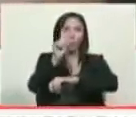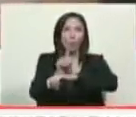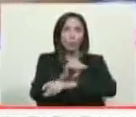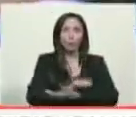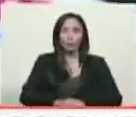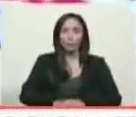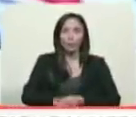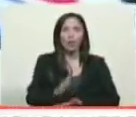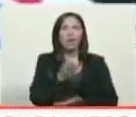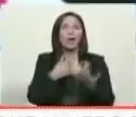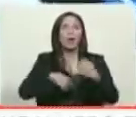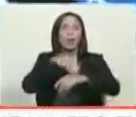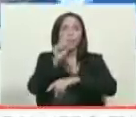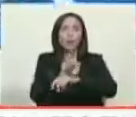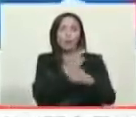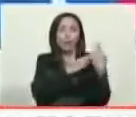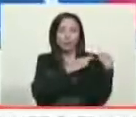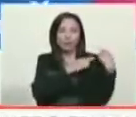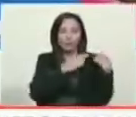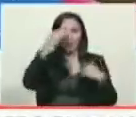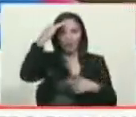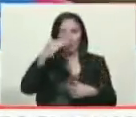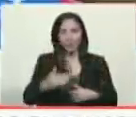Armada Nacional Bolivariana.